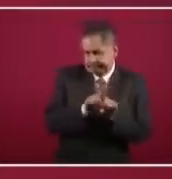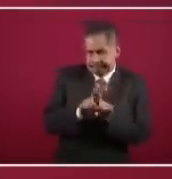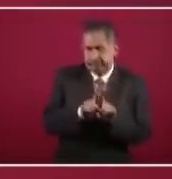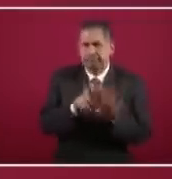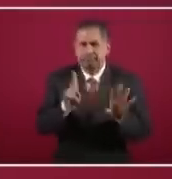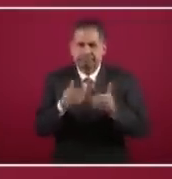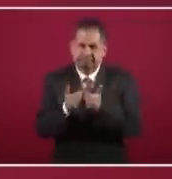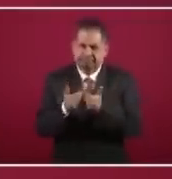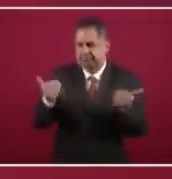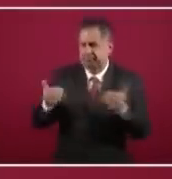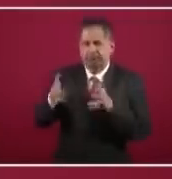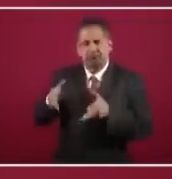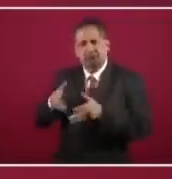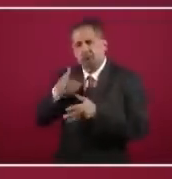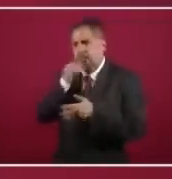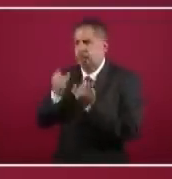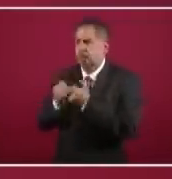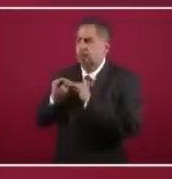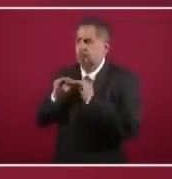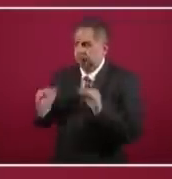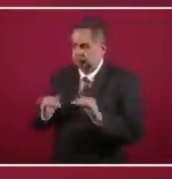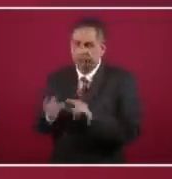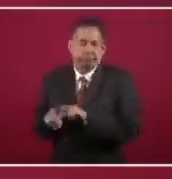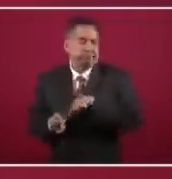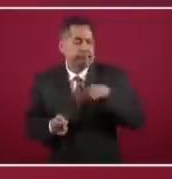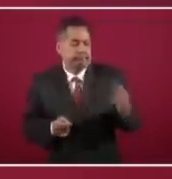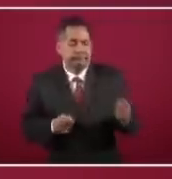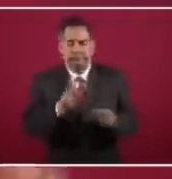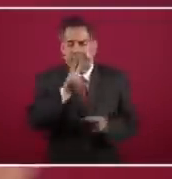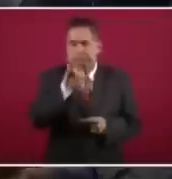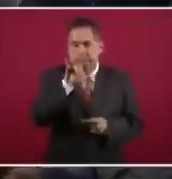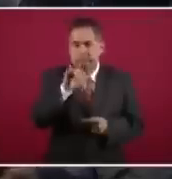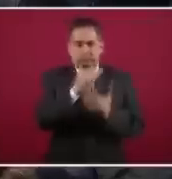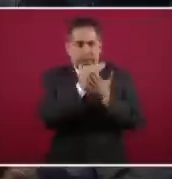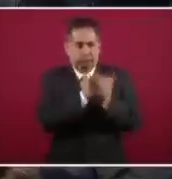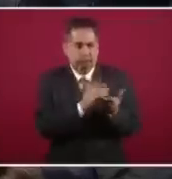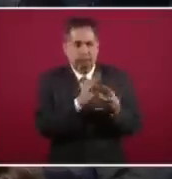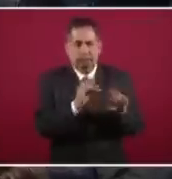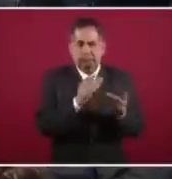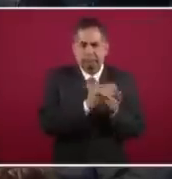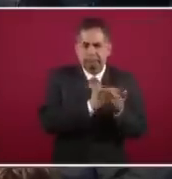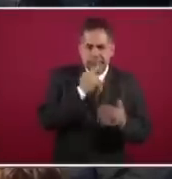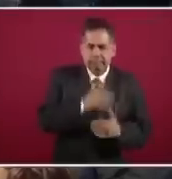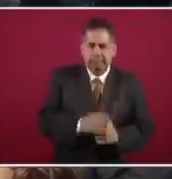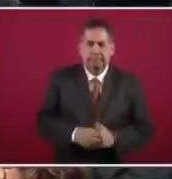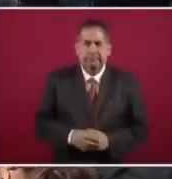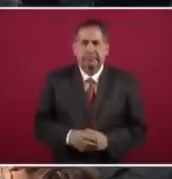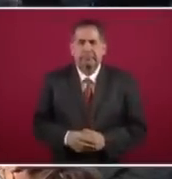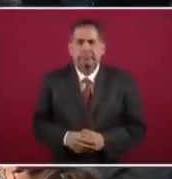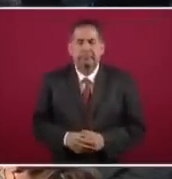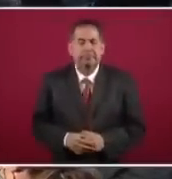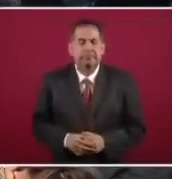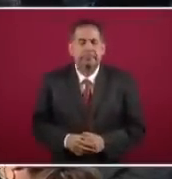vinculados. Lo cierto es que preferimos hacer los dos eventos diferenciados. Pero sí. No,